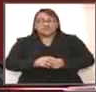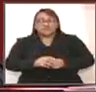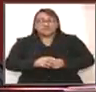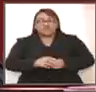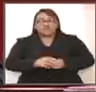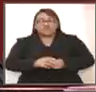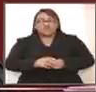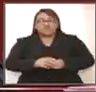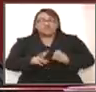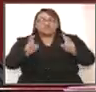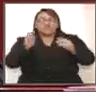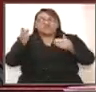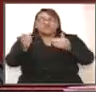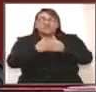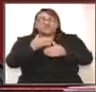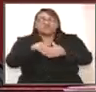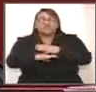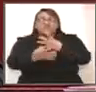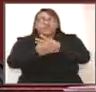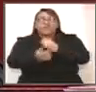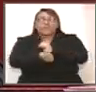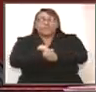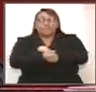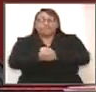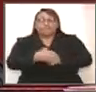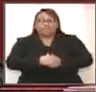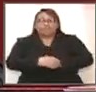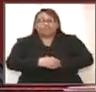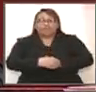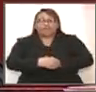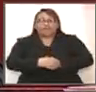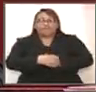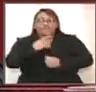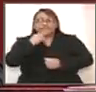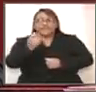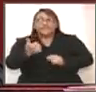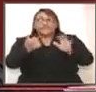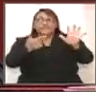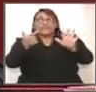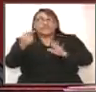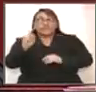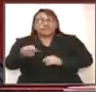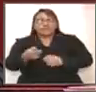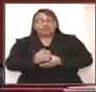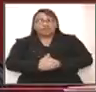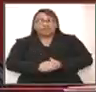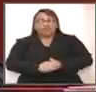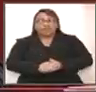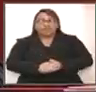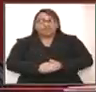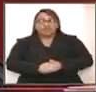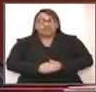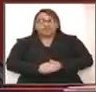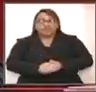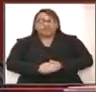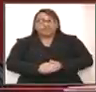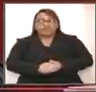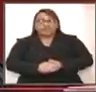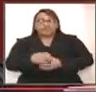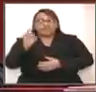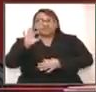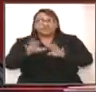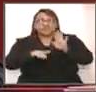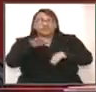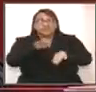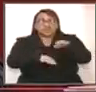están internos en los establecimientos penitenciarios, es aproximadamente 77.000. Las cifras varían